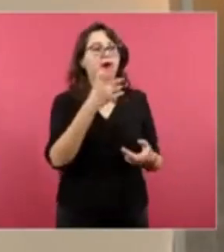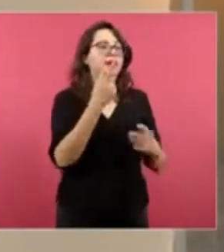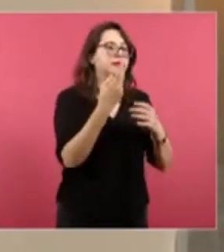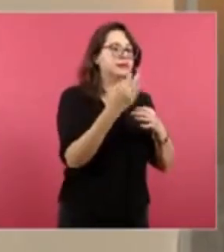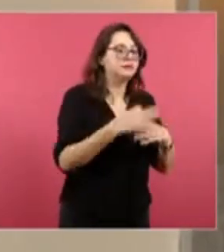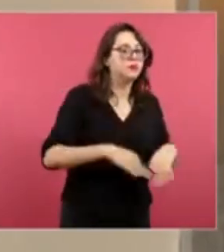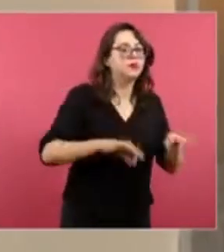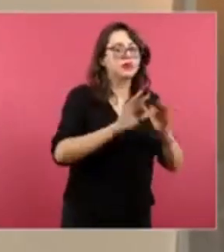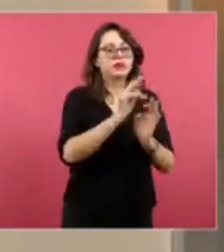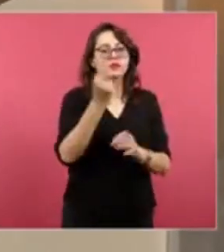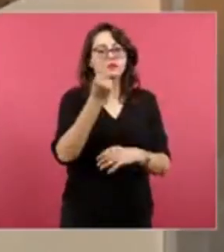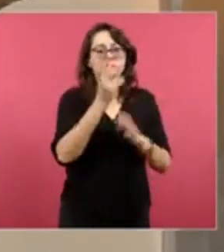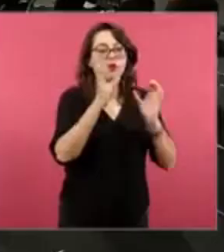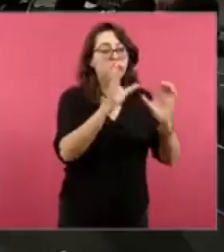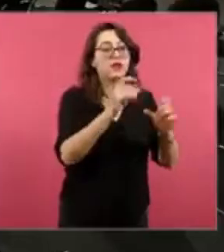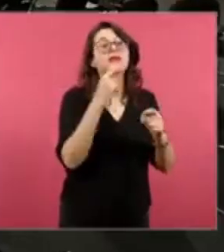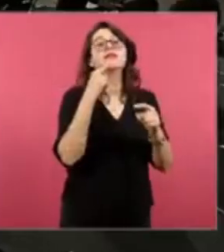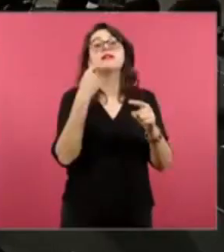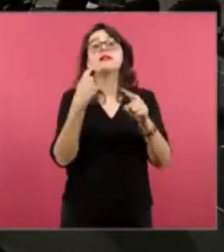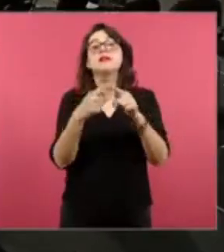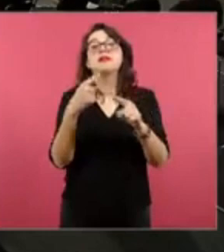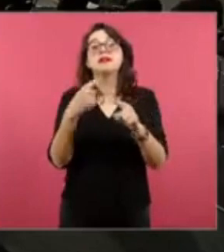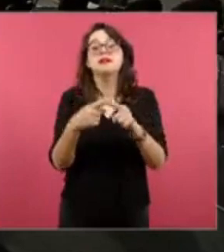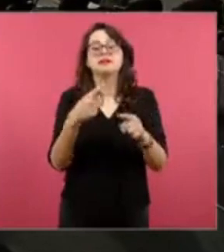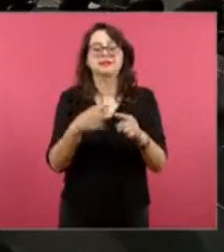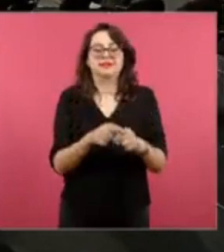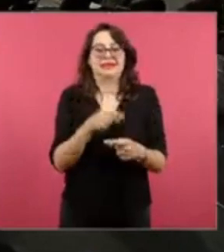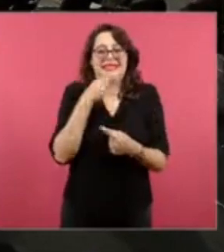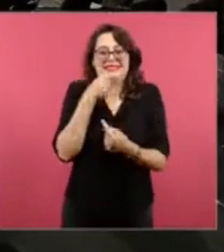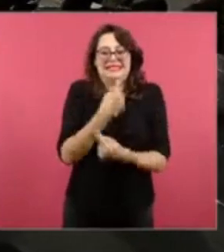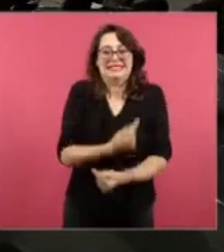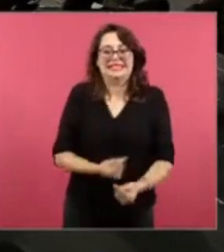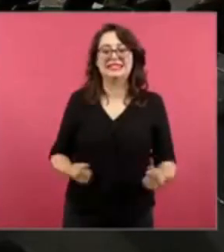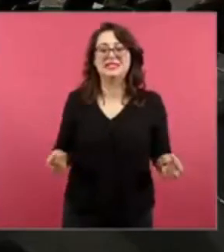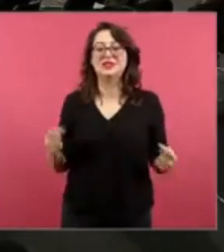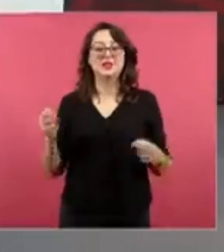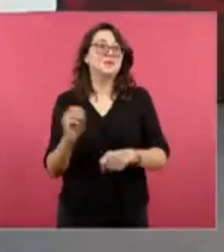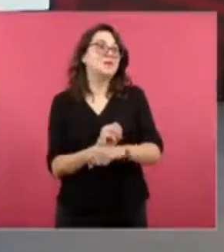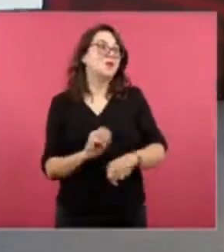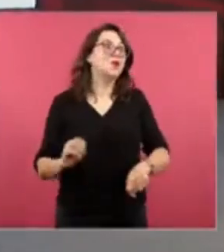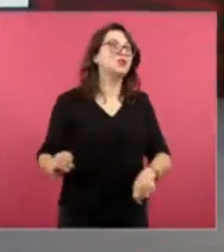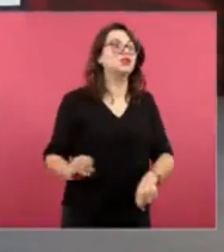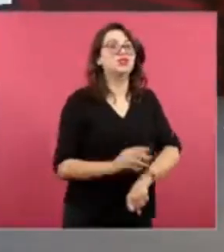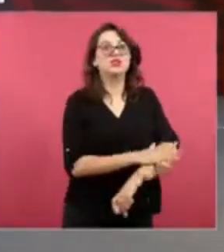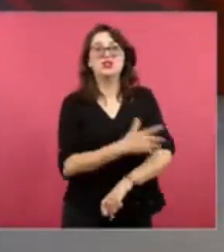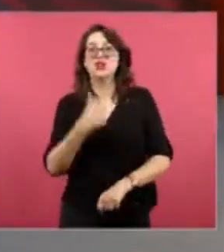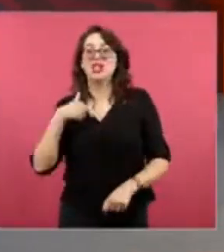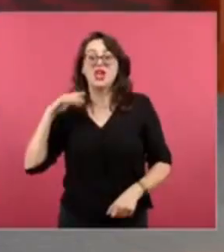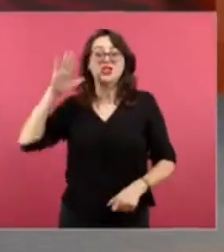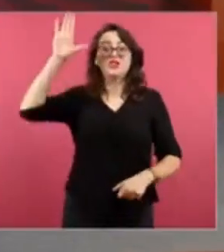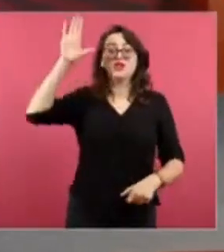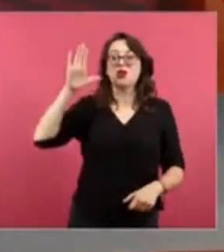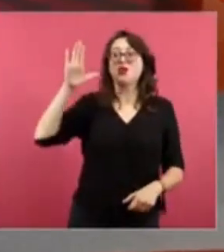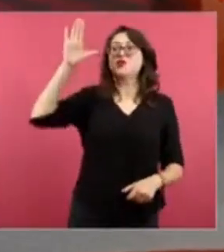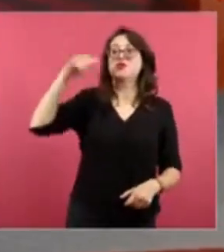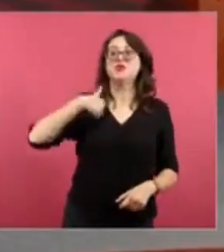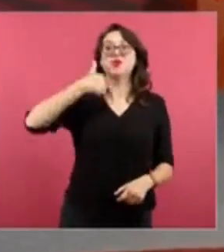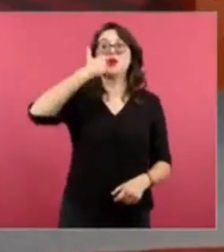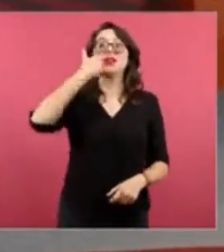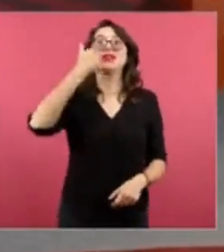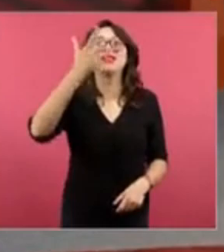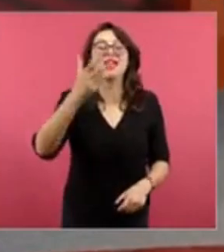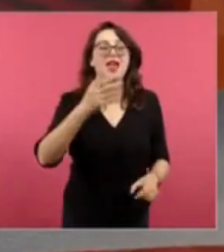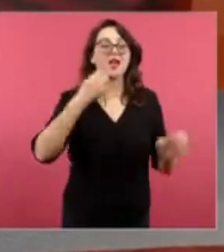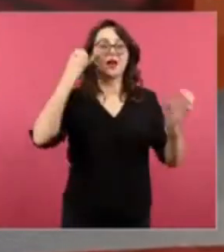¿Sí? ¿Quién lo hace? Los niños. Los niños se emocionan, corren. Maestro, yo quiero exponer. Eso es lo que es un